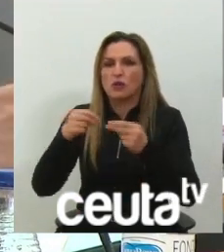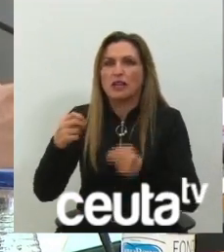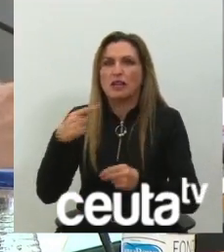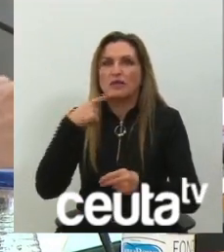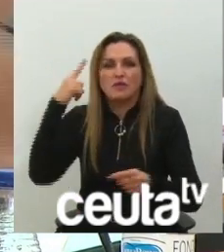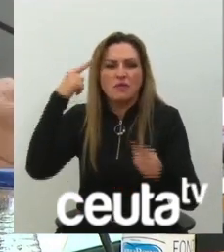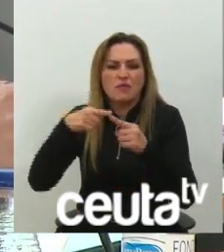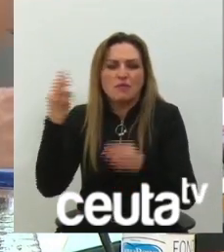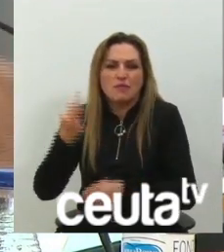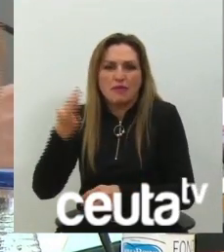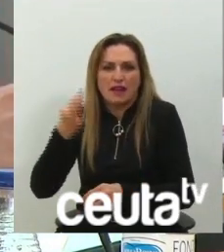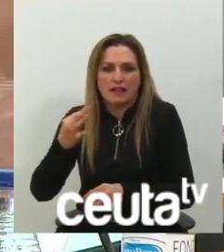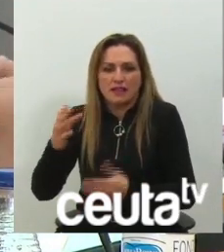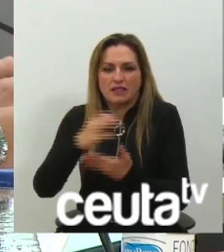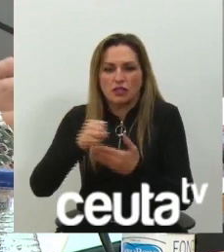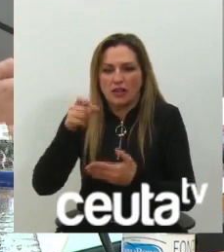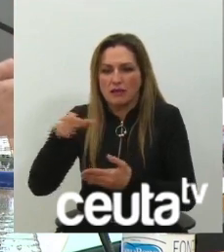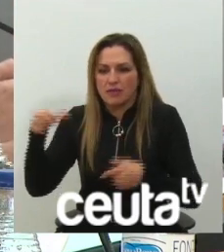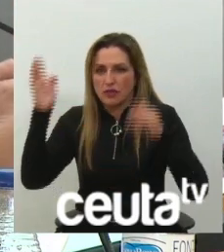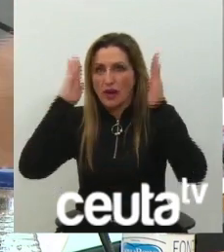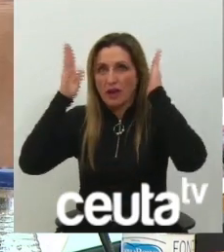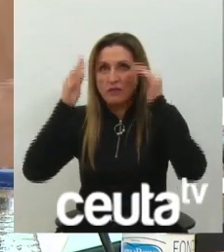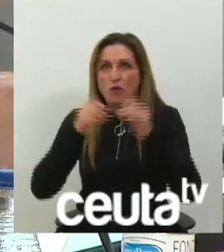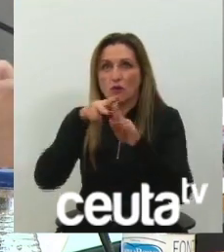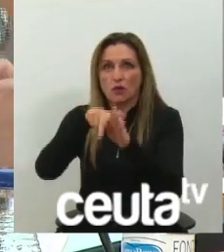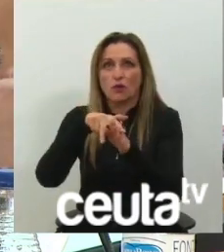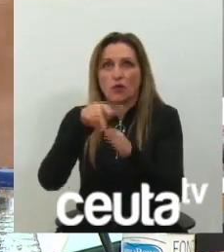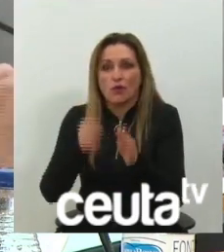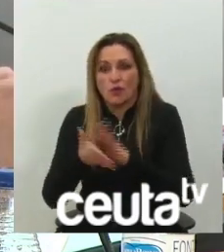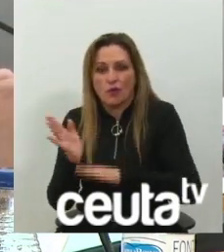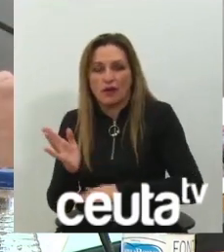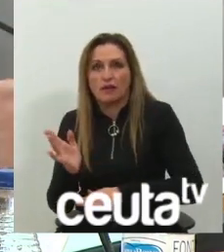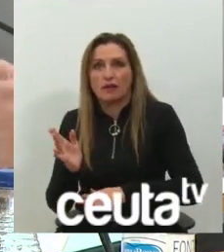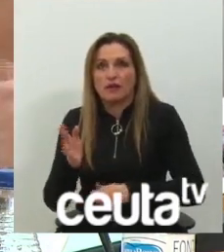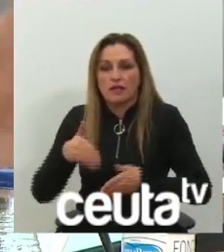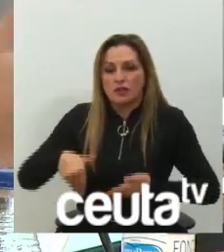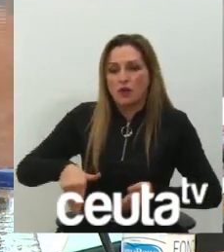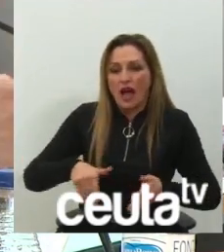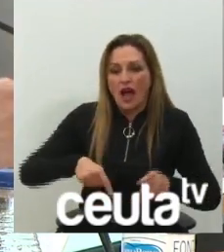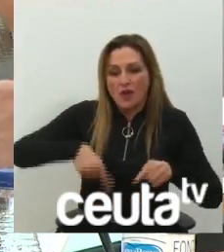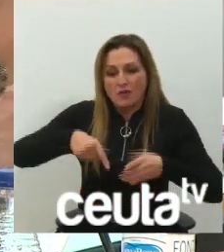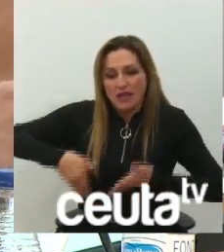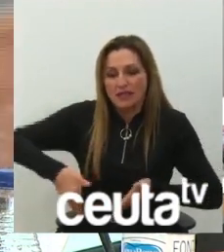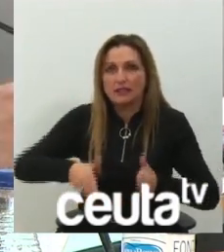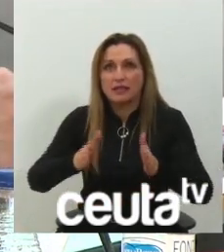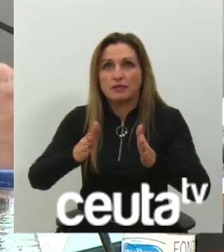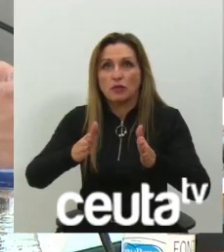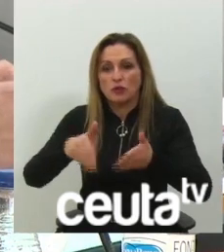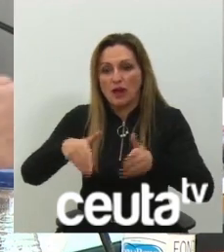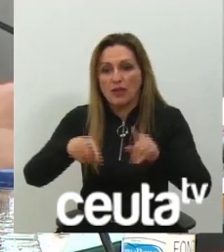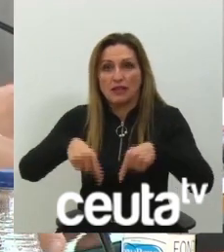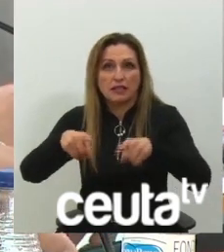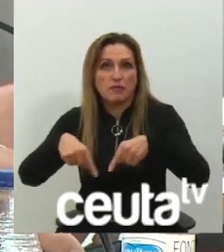todo se va todo se va todo se va haciendo cuando uno se inicia una vía de transporte o hace carreteras o hace un ave por ejemplo